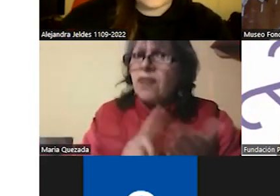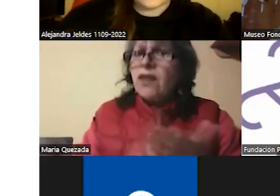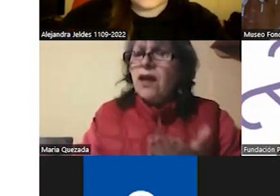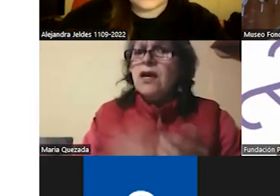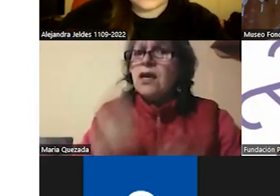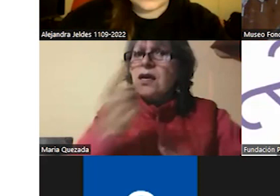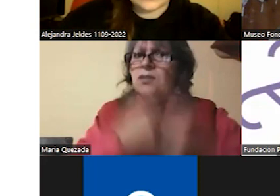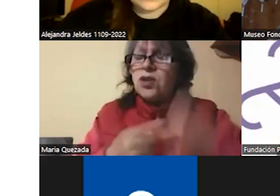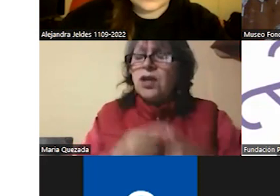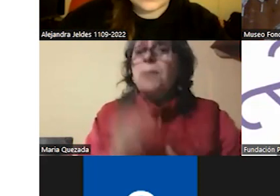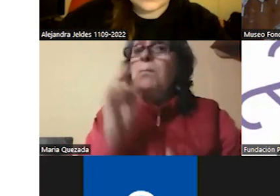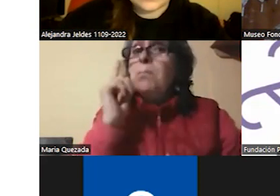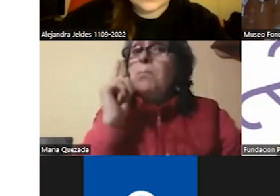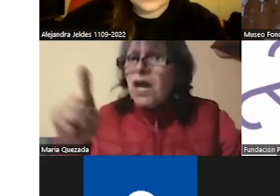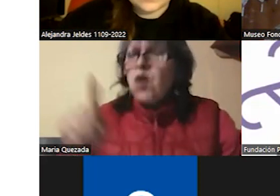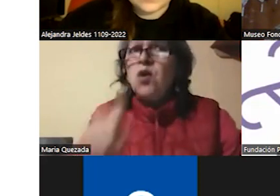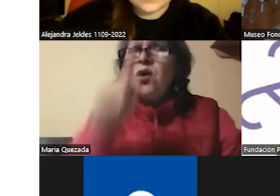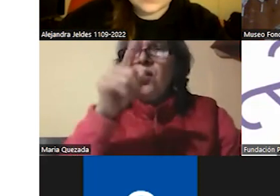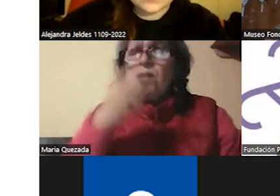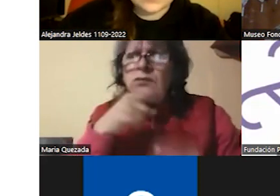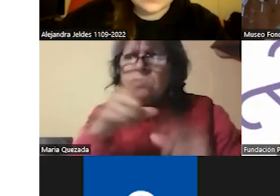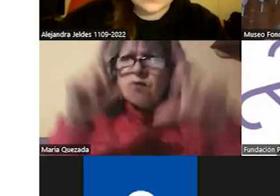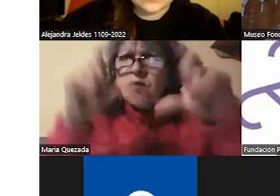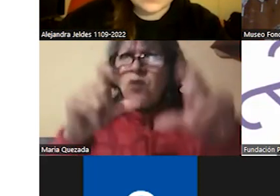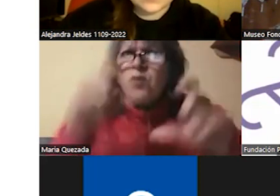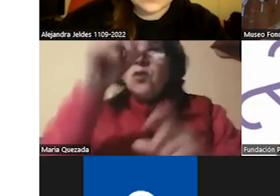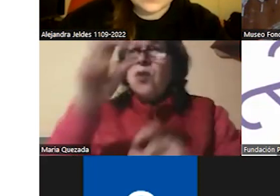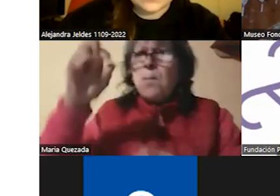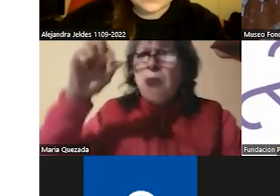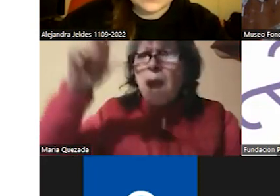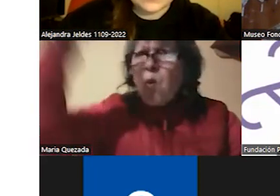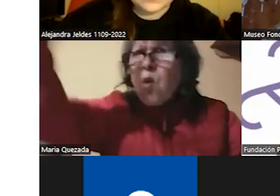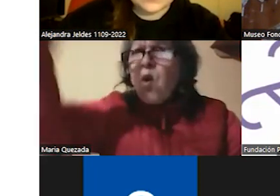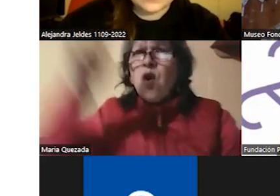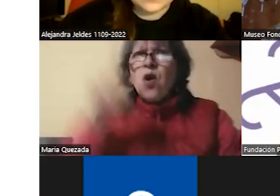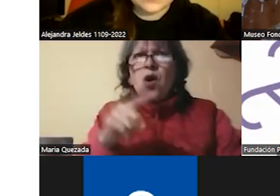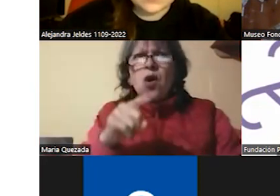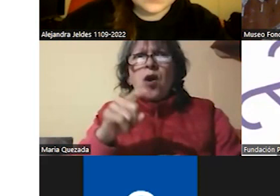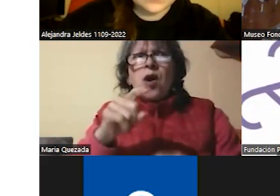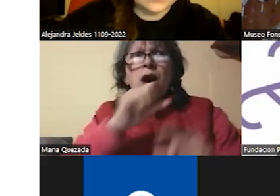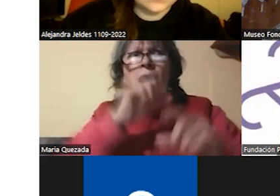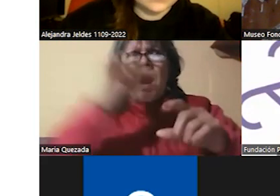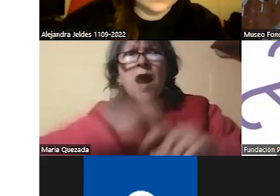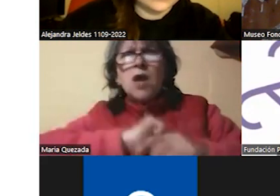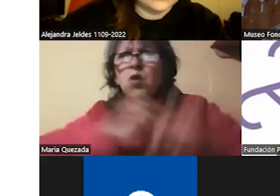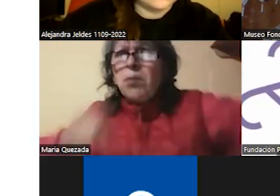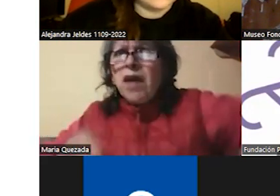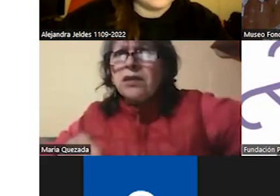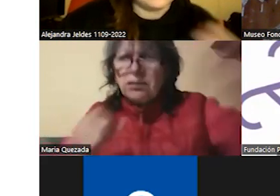sorprendida. Es muy interesante lo que cuentan de la historia. Pero he visto las diapositivas, las